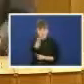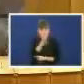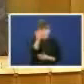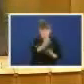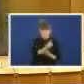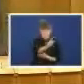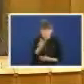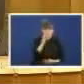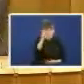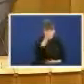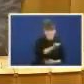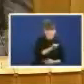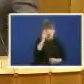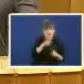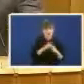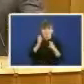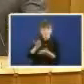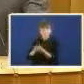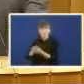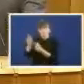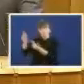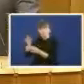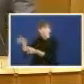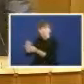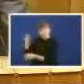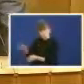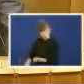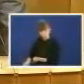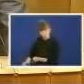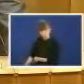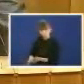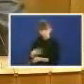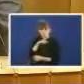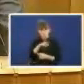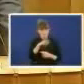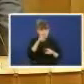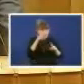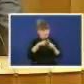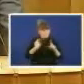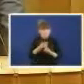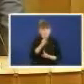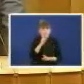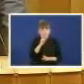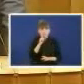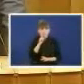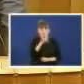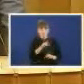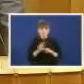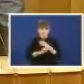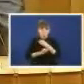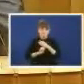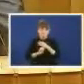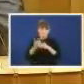para polo o servizo dos de sempre e para iso non lhe importa recorrer os peores xeitos de facer política